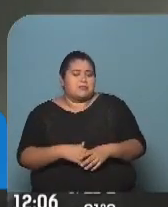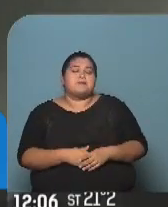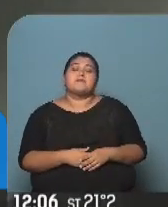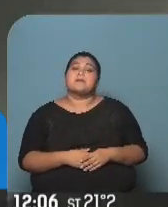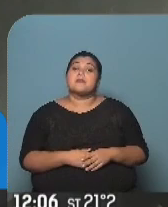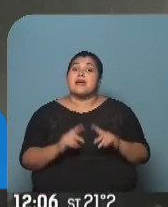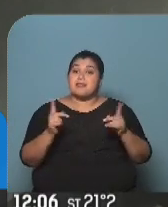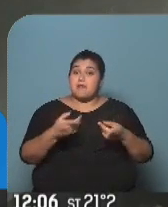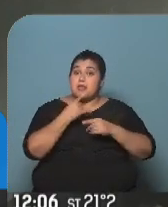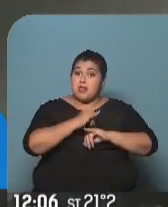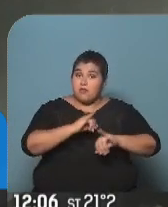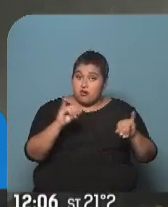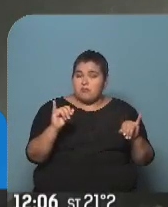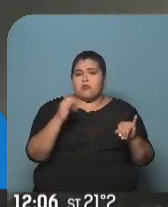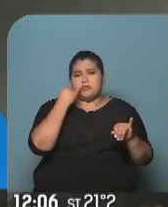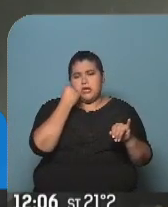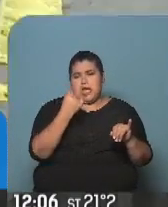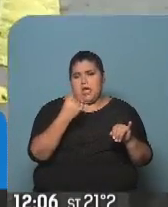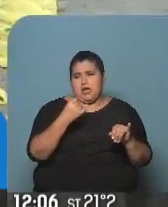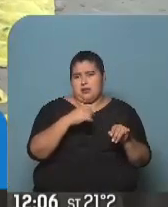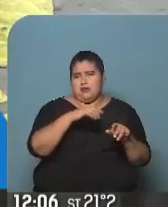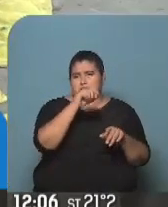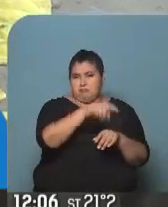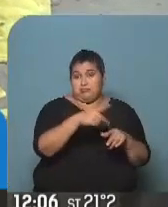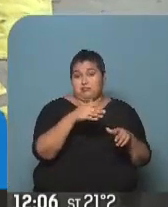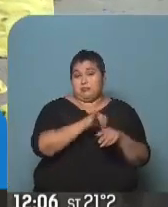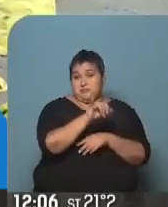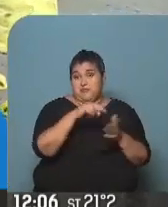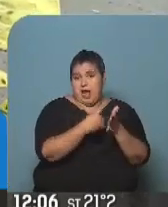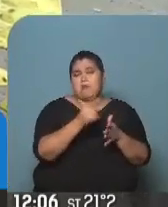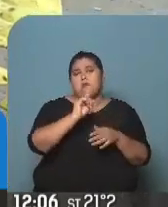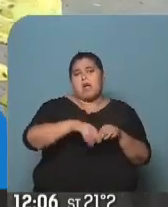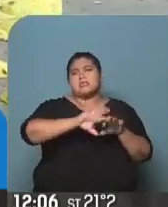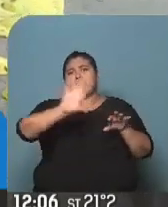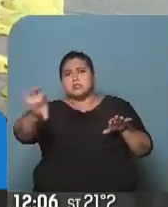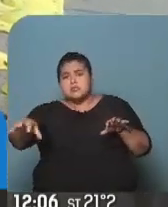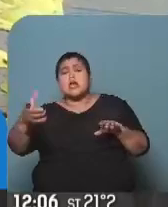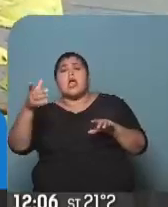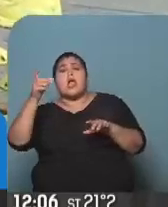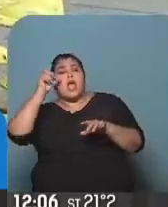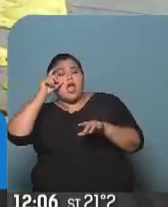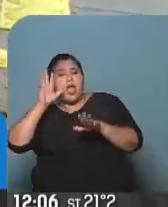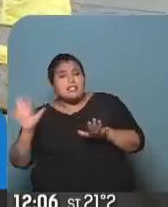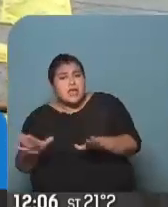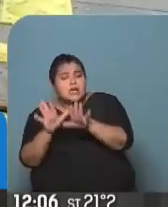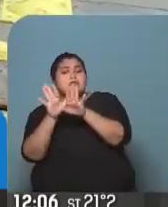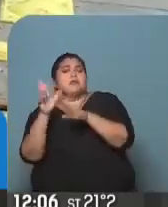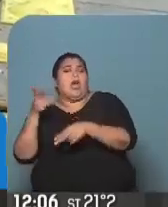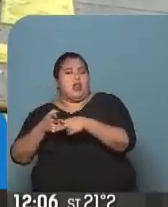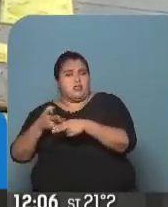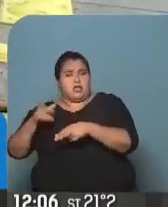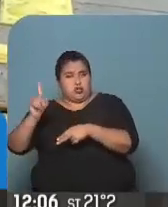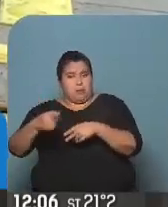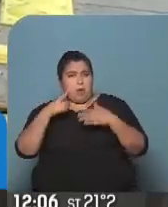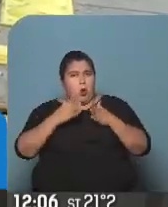informó, la medida se extenderá en el transcurso del mes de marzo a Ezeiza, Buquebus y la terminal de ómnibus de Retiro.